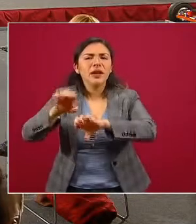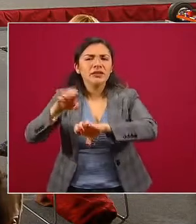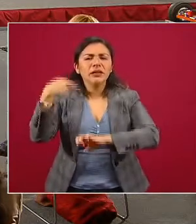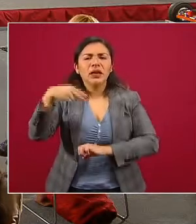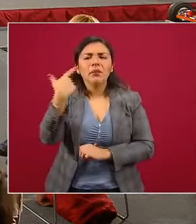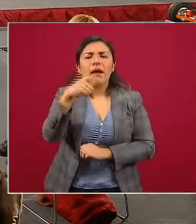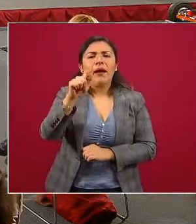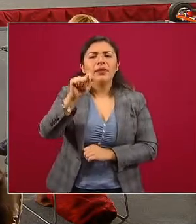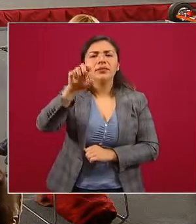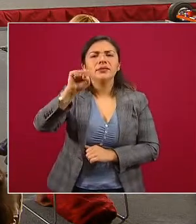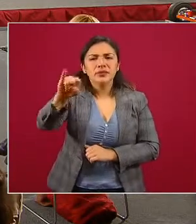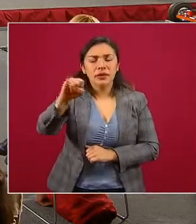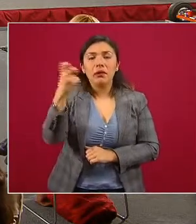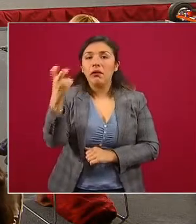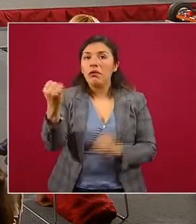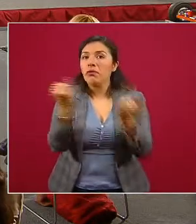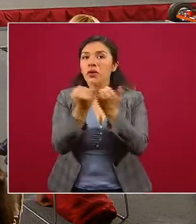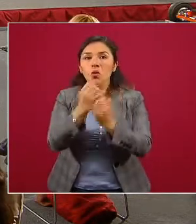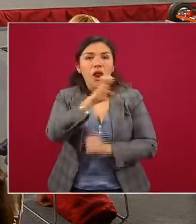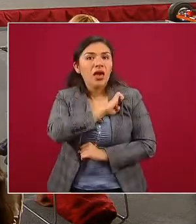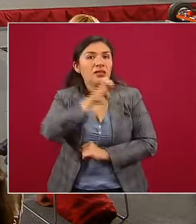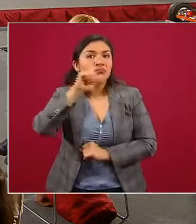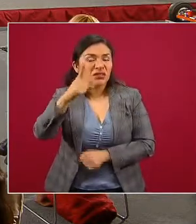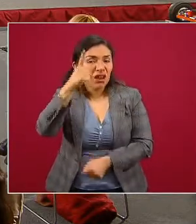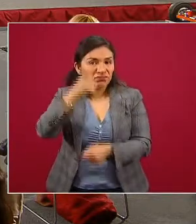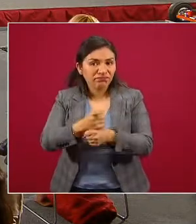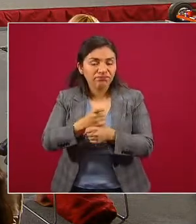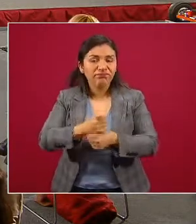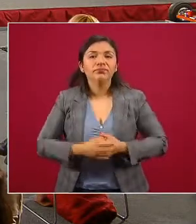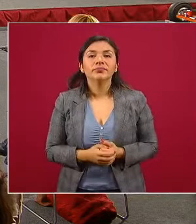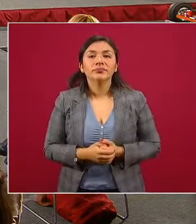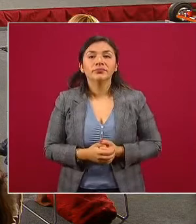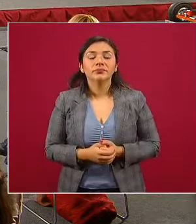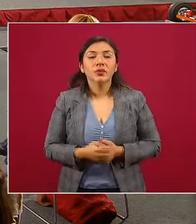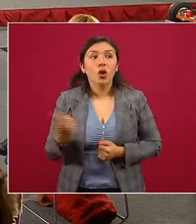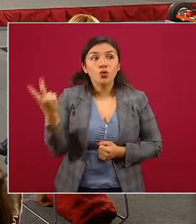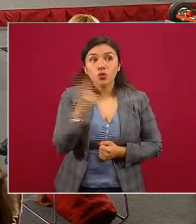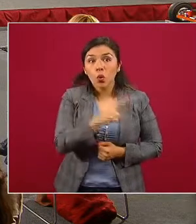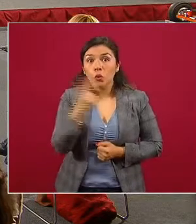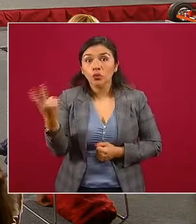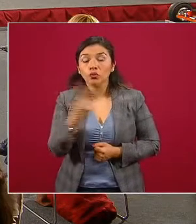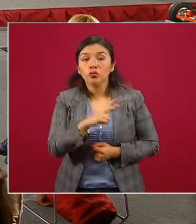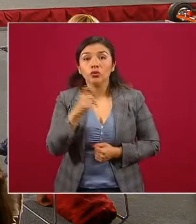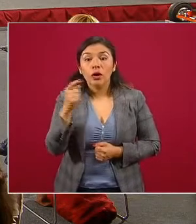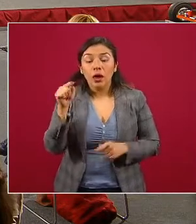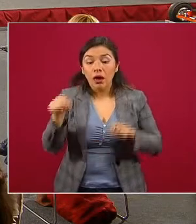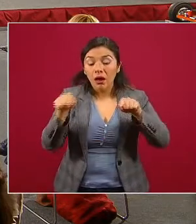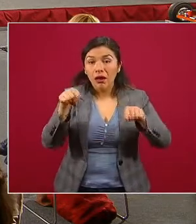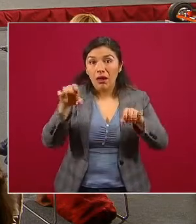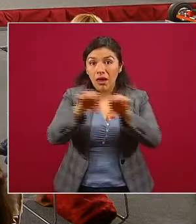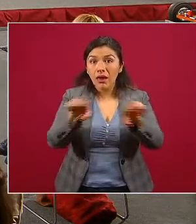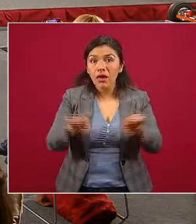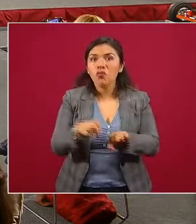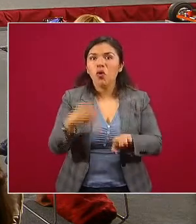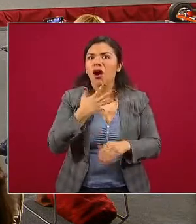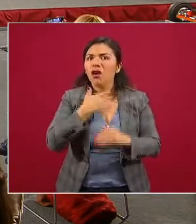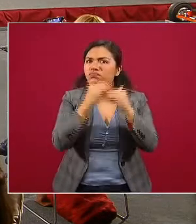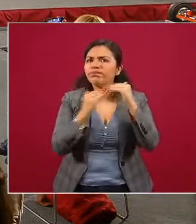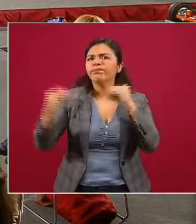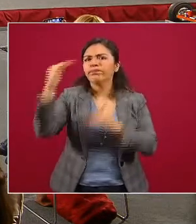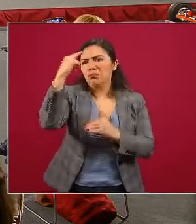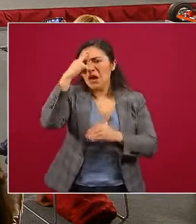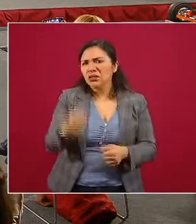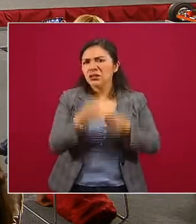Gatsy, también un equipo de alta especialidad, la que sigue. Ambos comparten un alto grado de